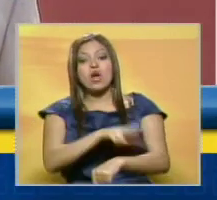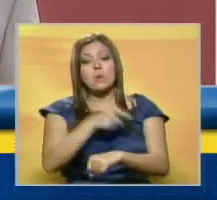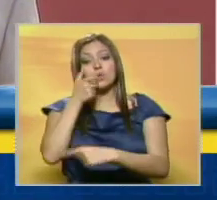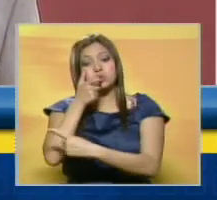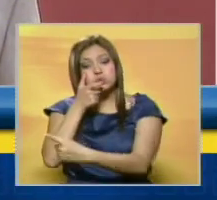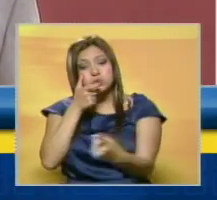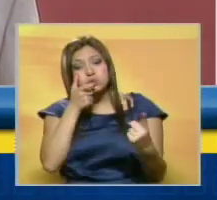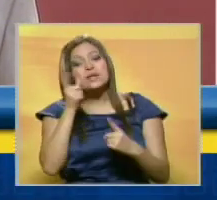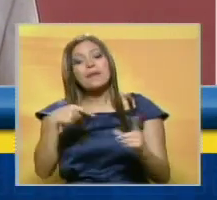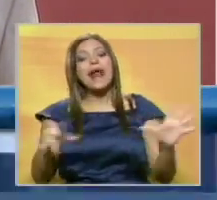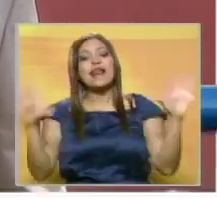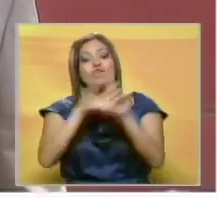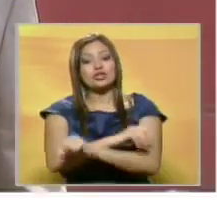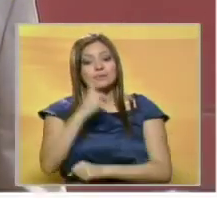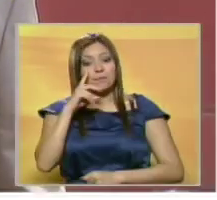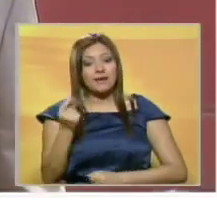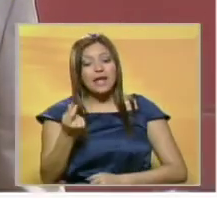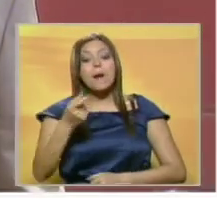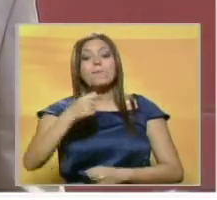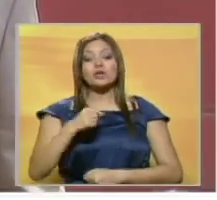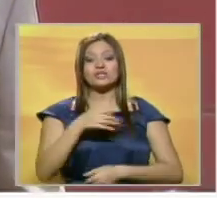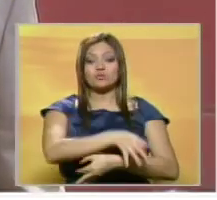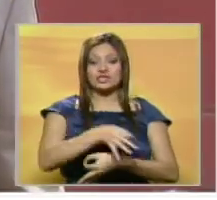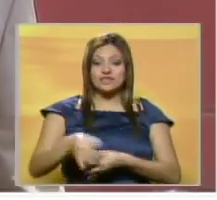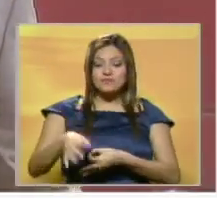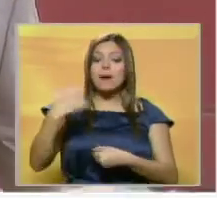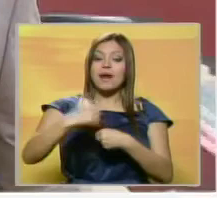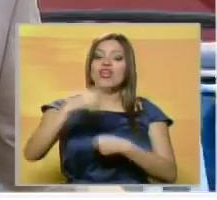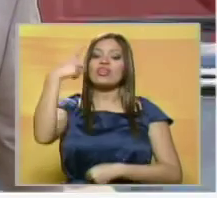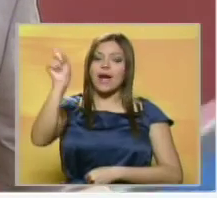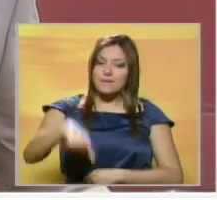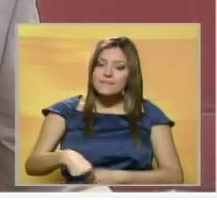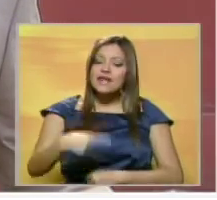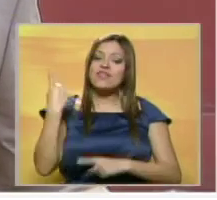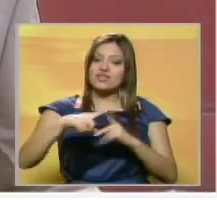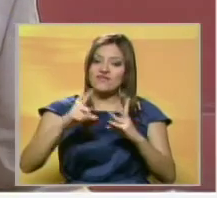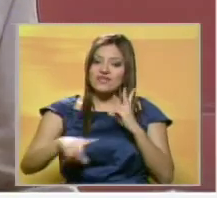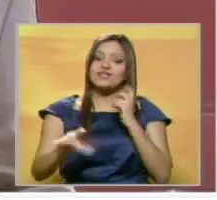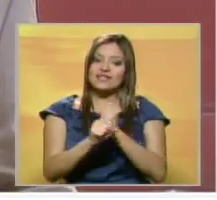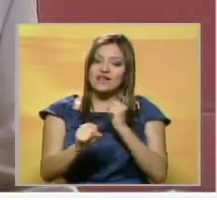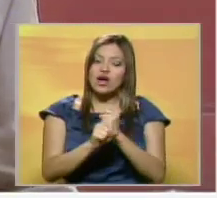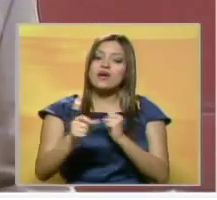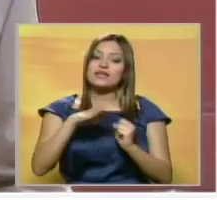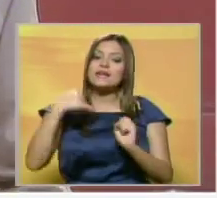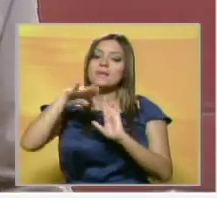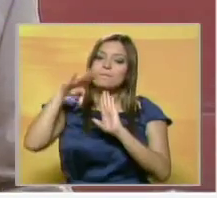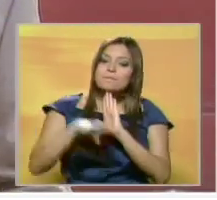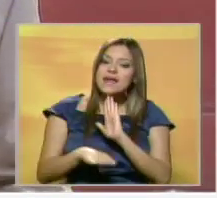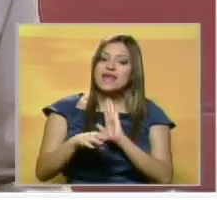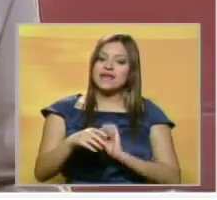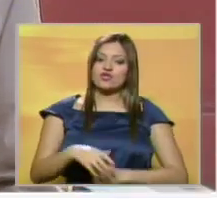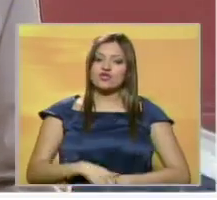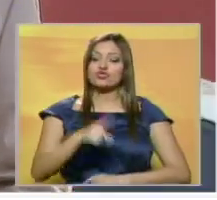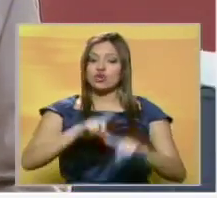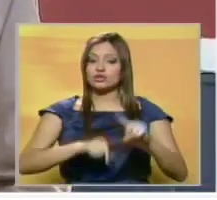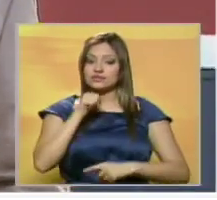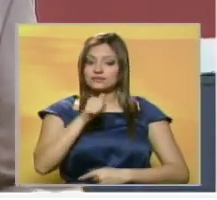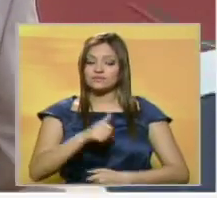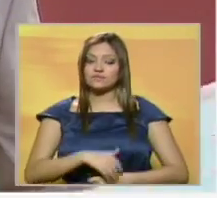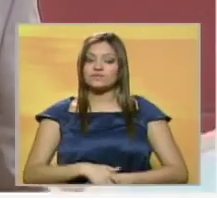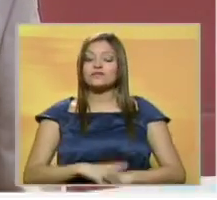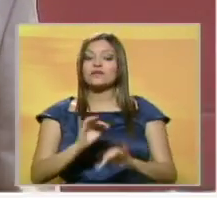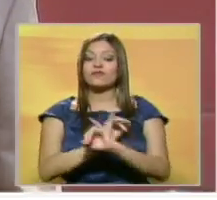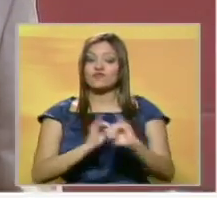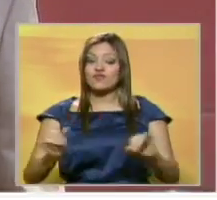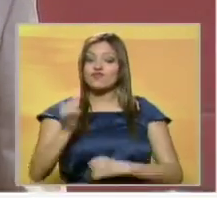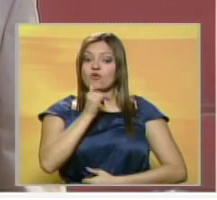vigilancia nocturna. Y la Policía Municipal de Maracaibo también está ejecutando una serie de operativos para disminuir los índices de criminalidad. Es la información